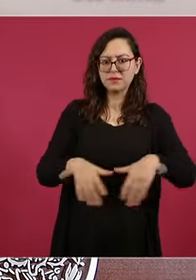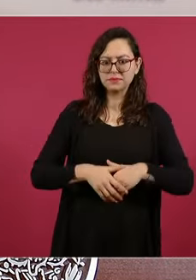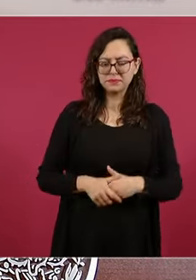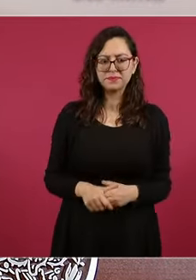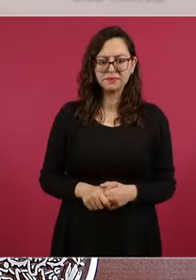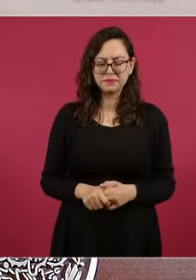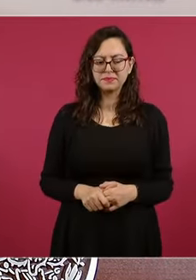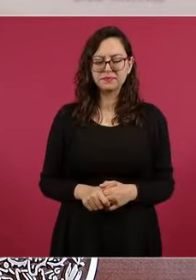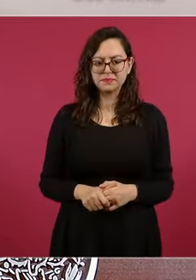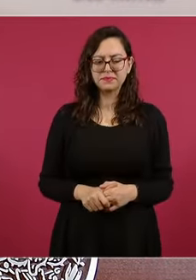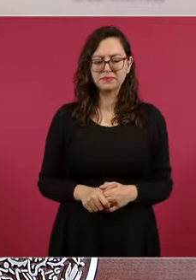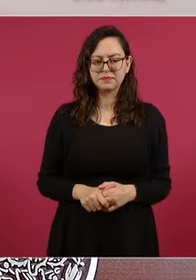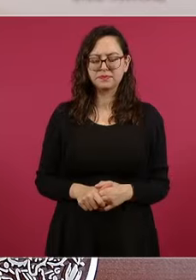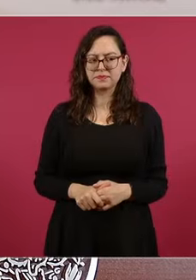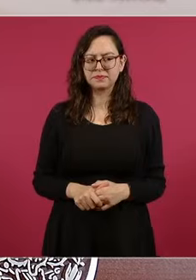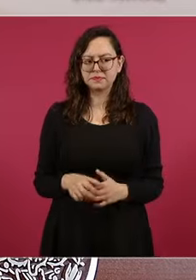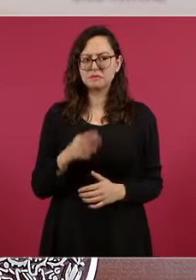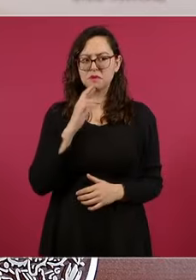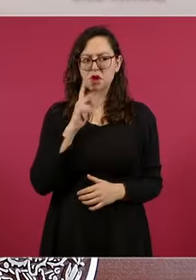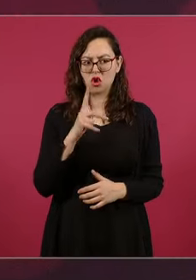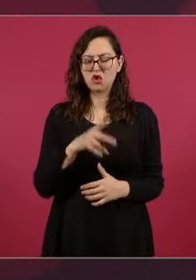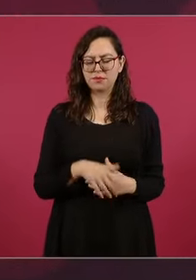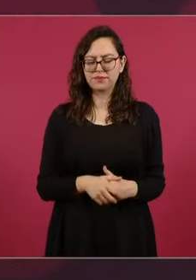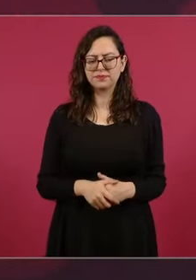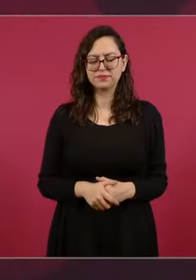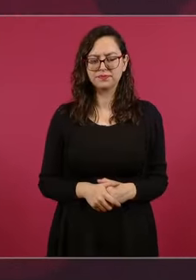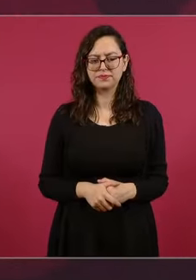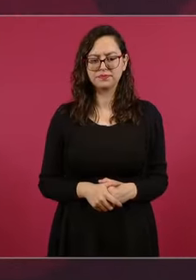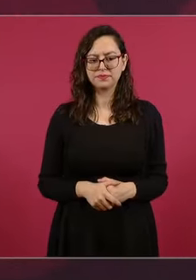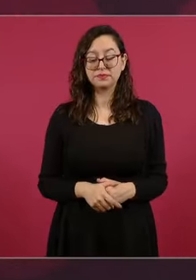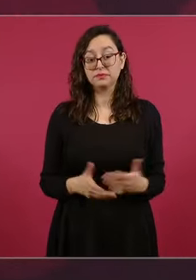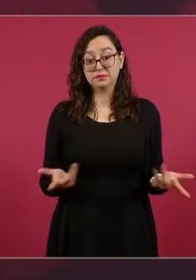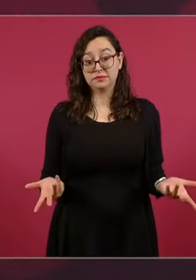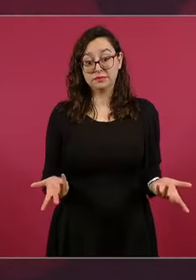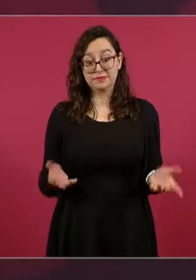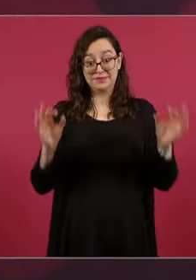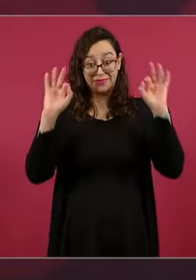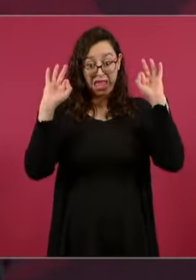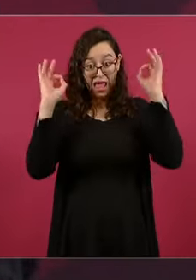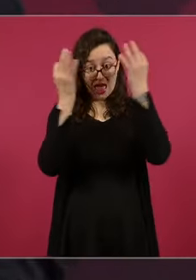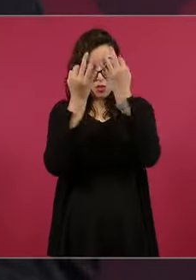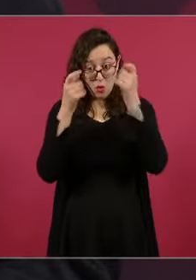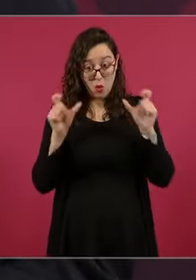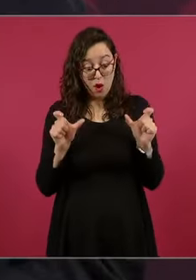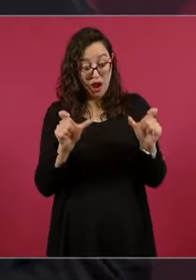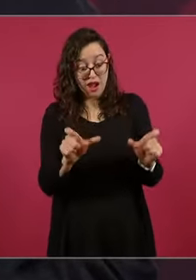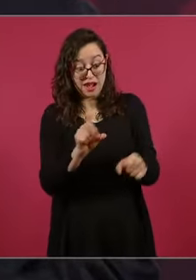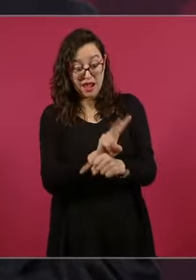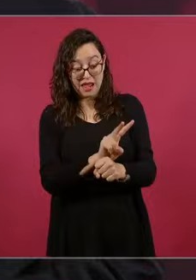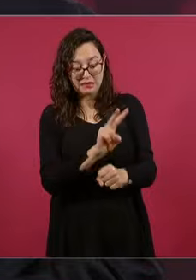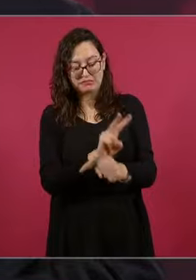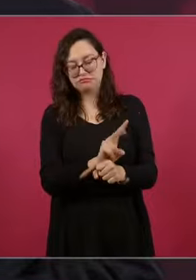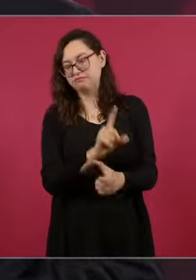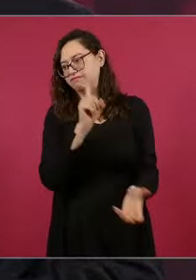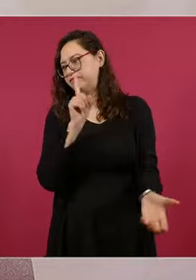Como ustedes saben, en las aduanas había mucha